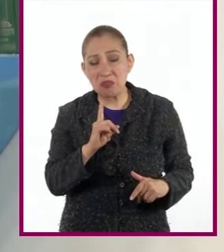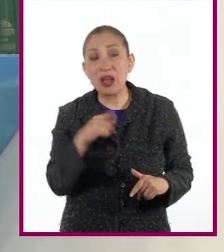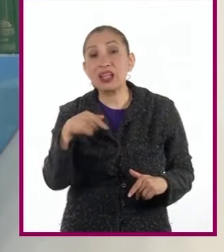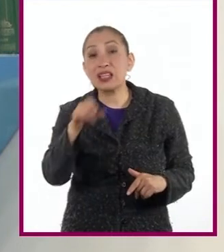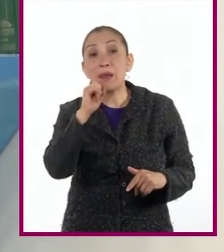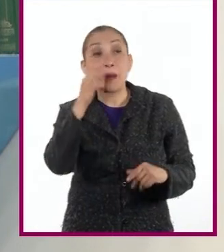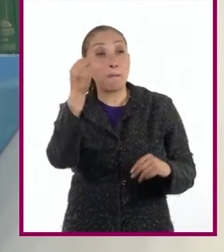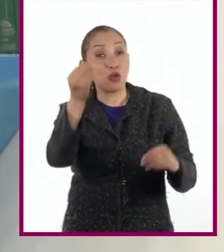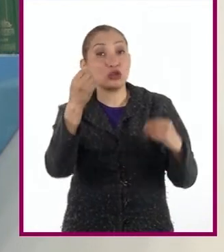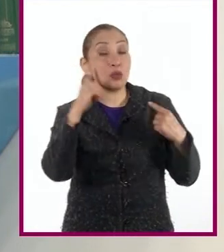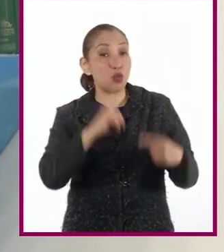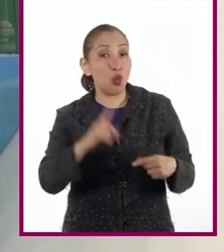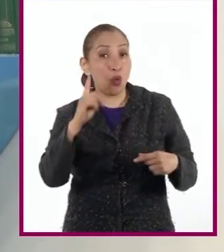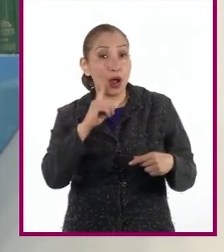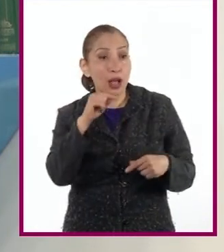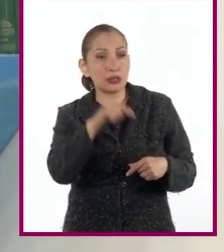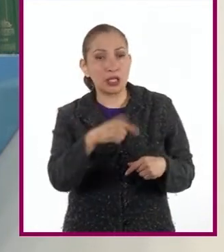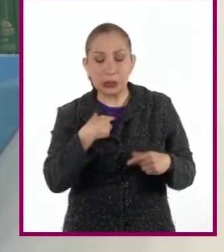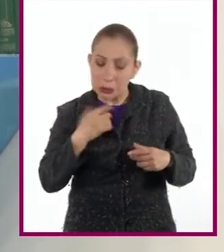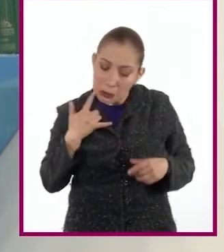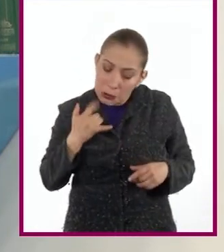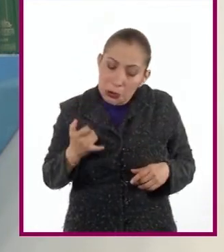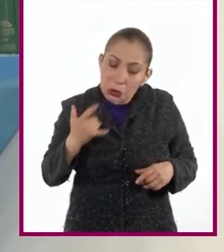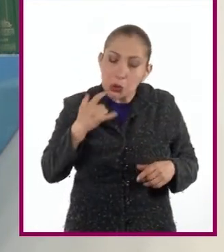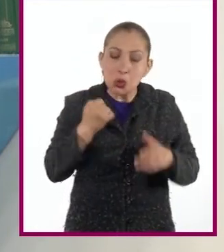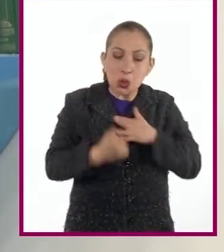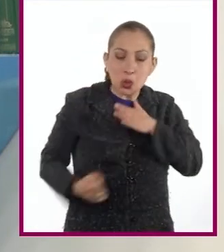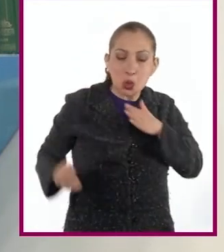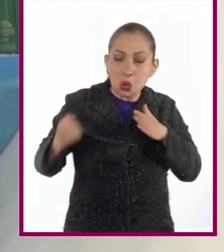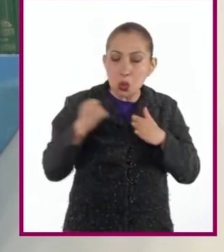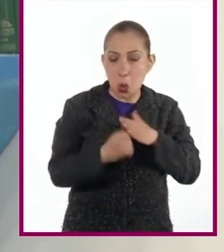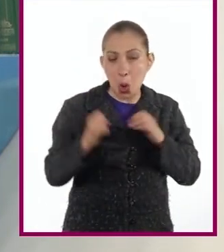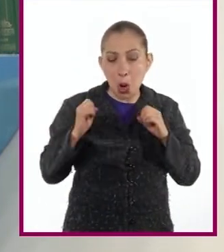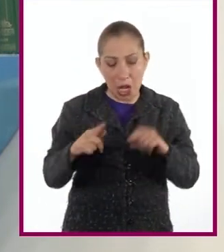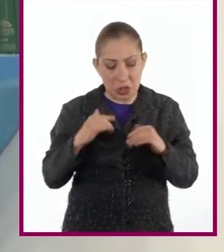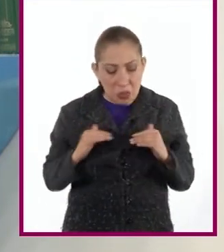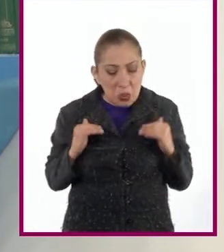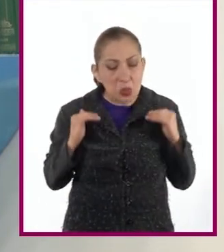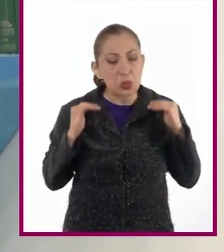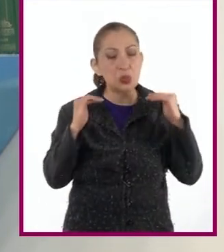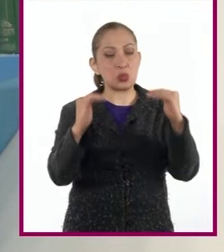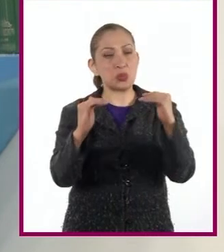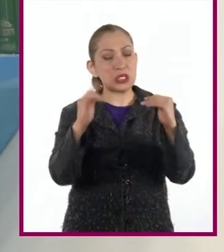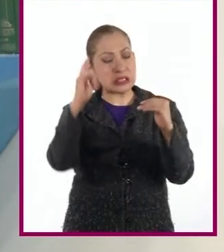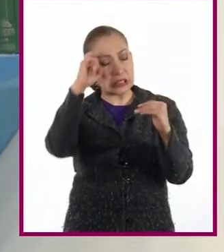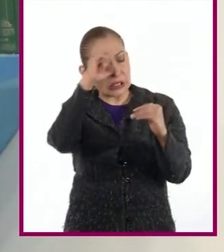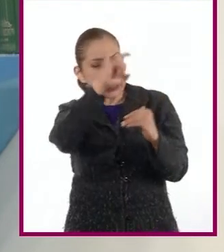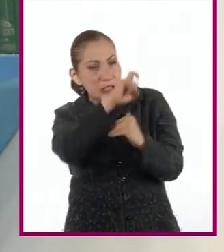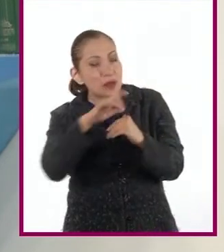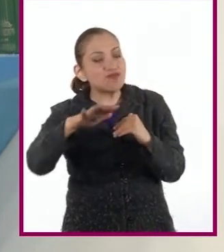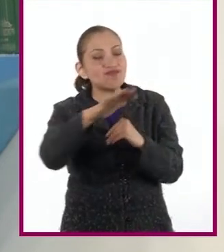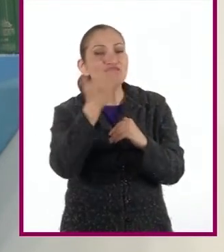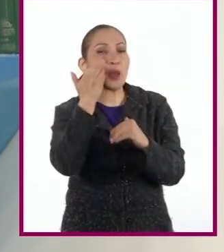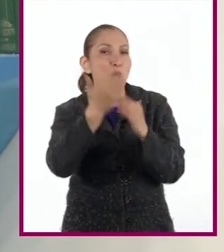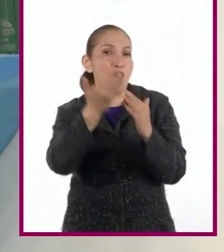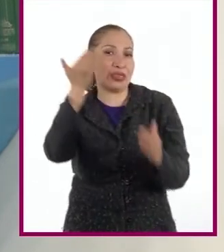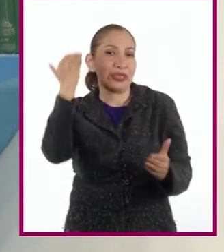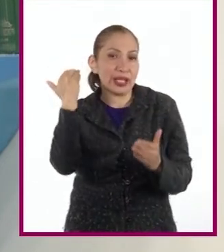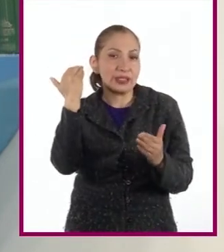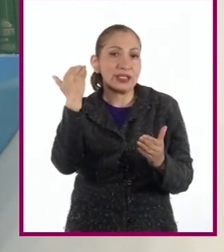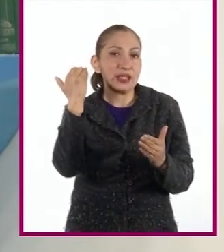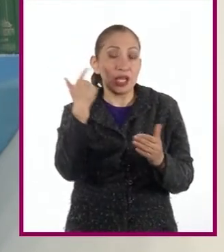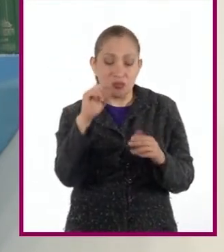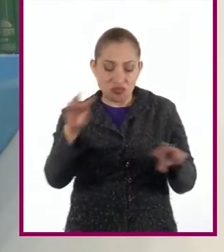para que muchas mujeres hicieran importantes esfuerzos y se sobrepusieran a las adversidades de su época y